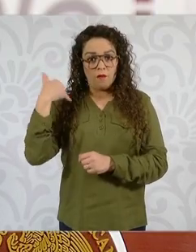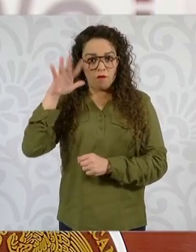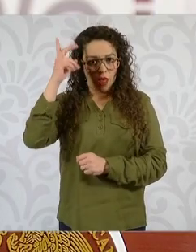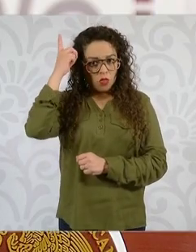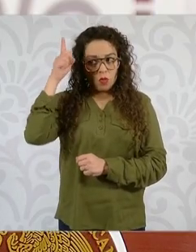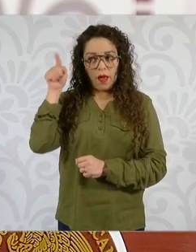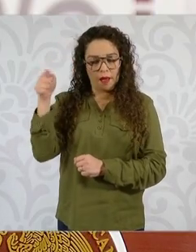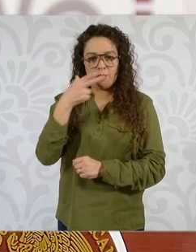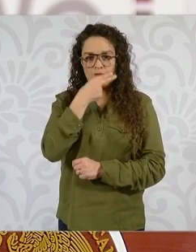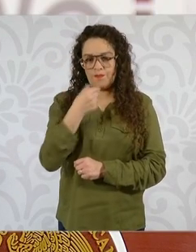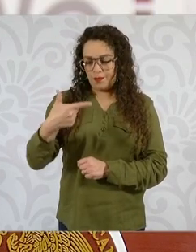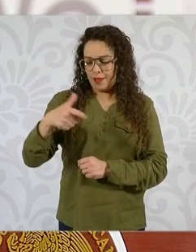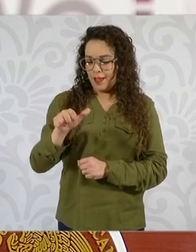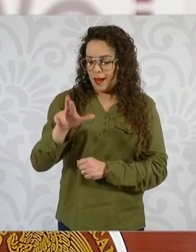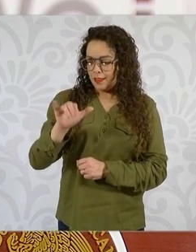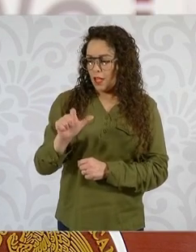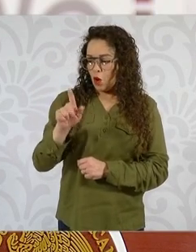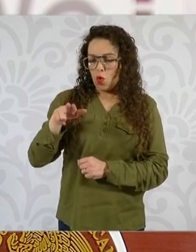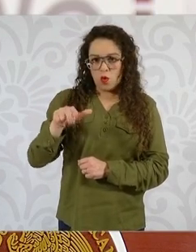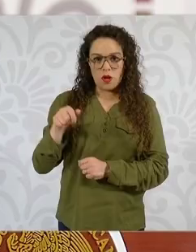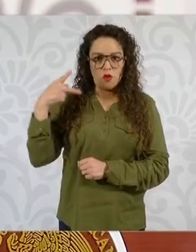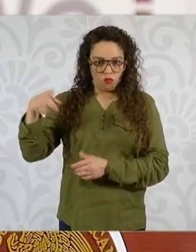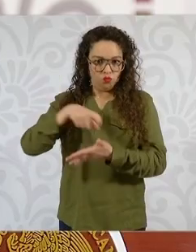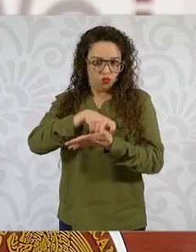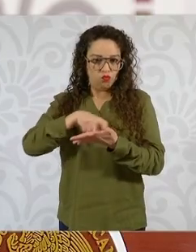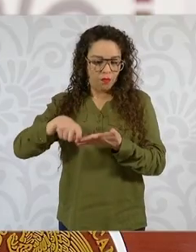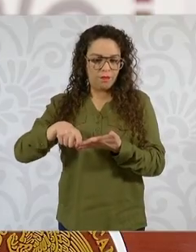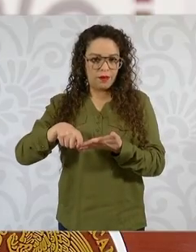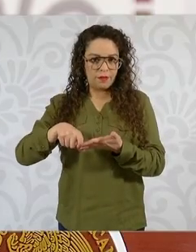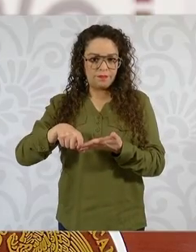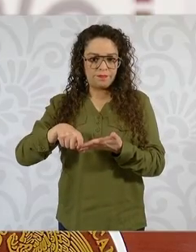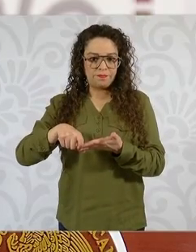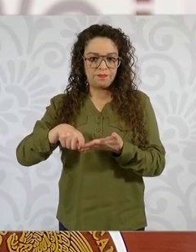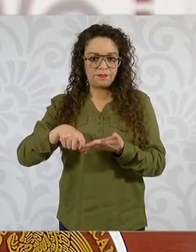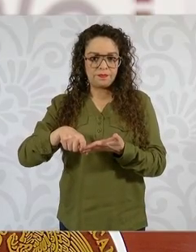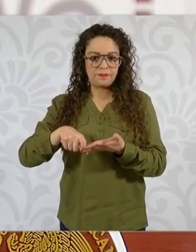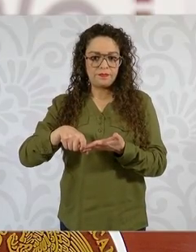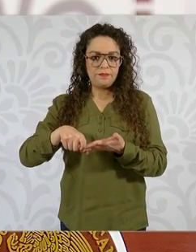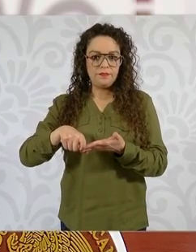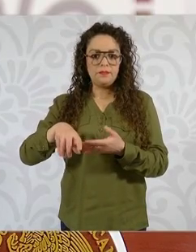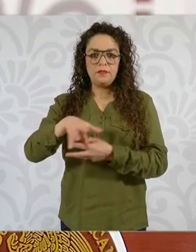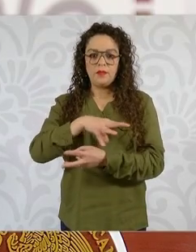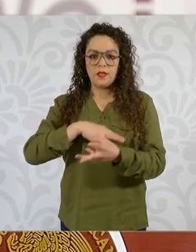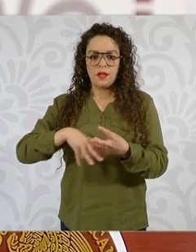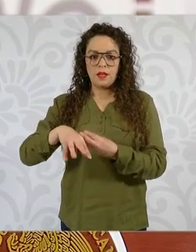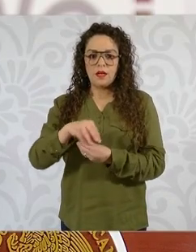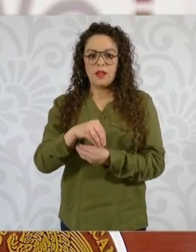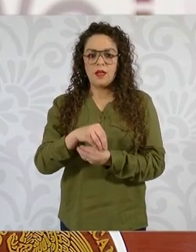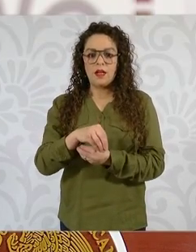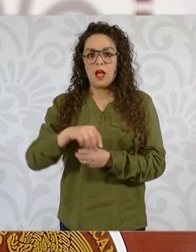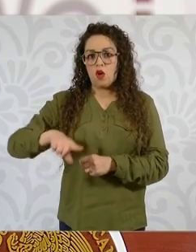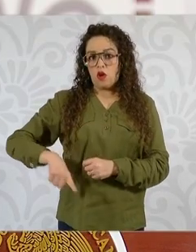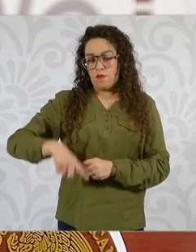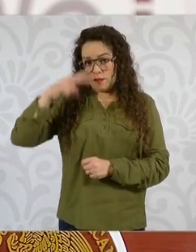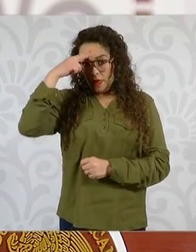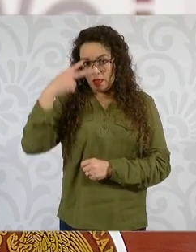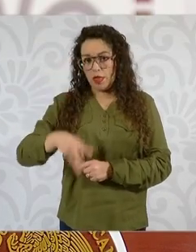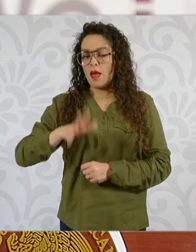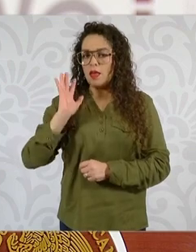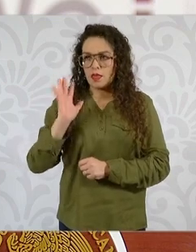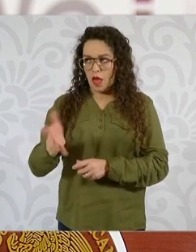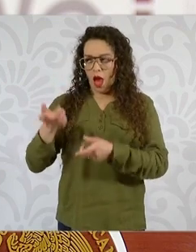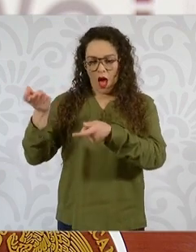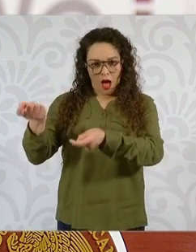García Luna y que ya se entregó al gobierno de México